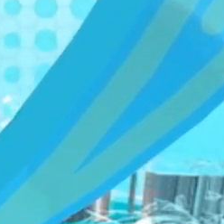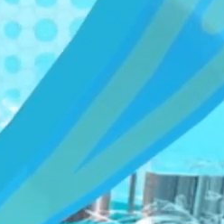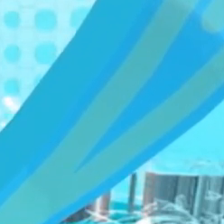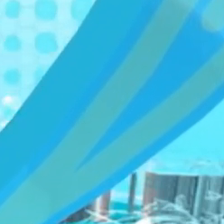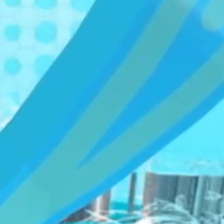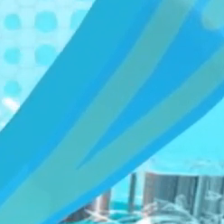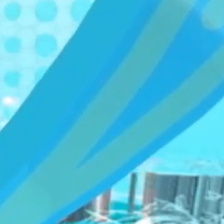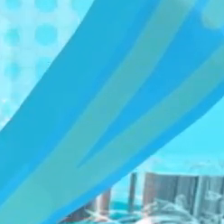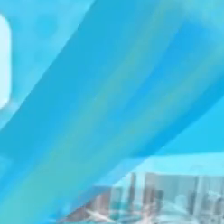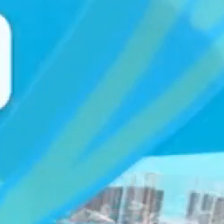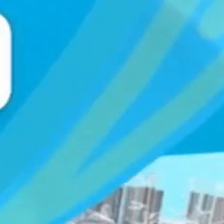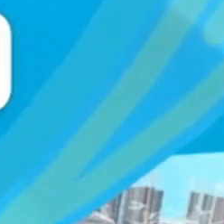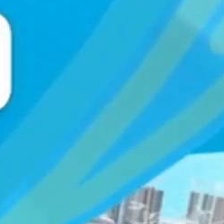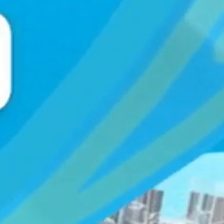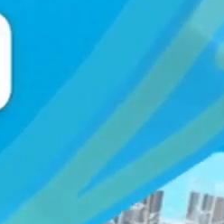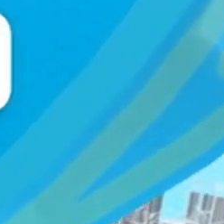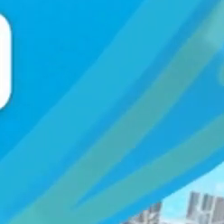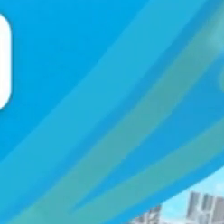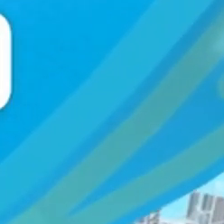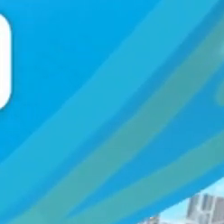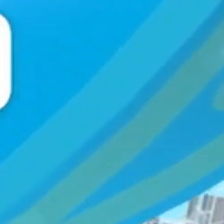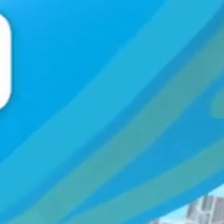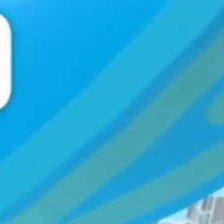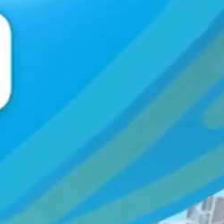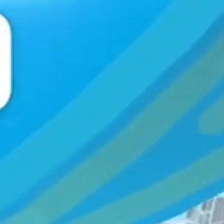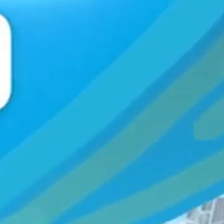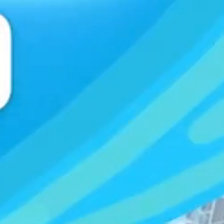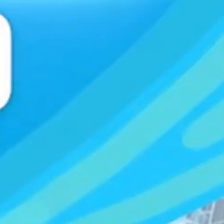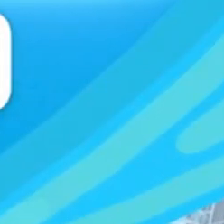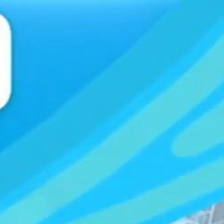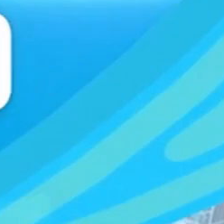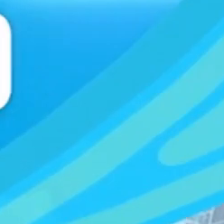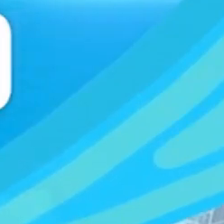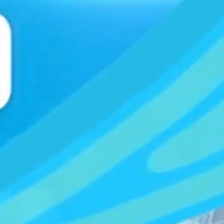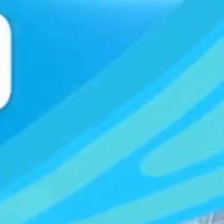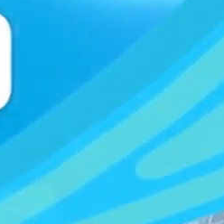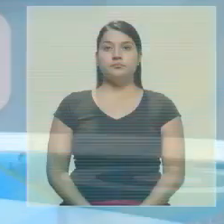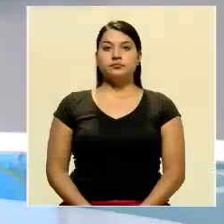Banco Popular presentó El Tipo de Cambio.